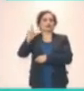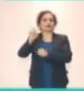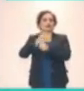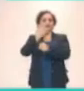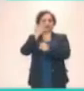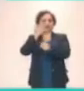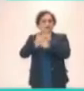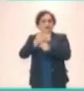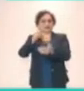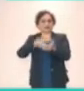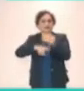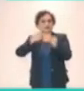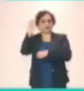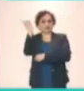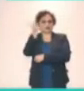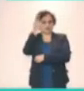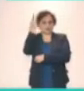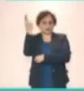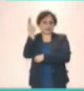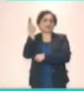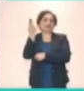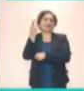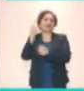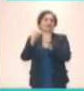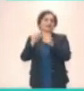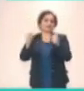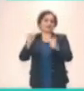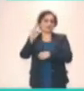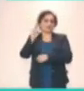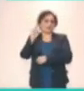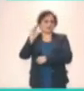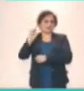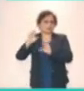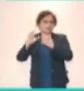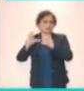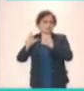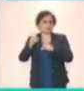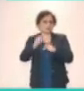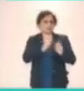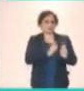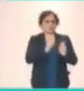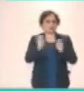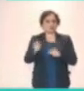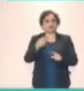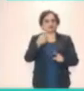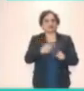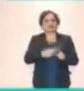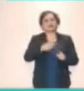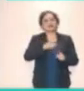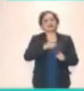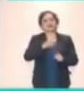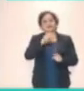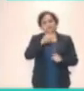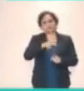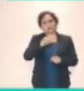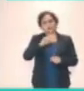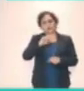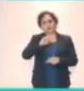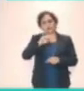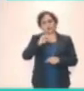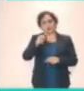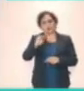Universidad Autónoma de Chiapas, y le entrega su reconocimiento la doctora Norma Julieta del Río Venegas y la